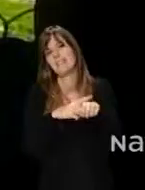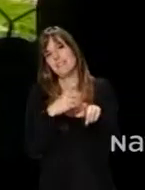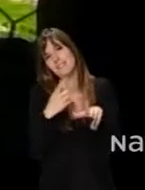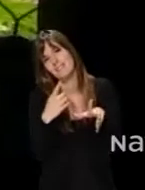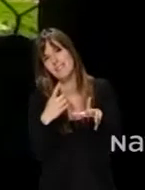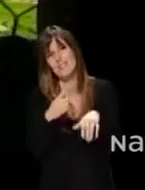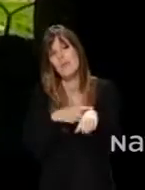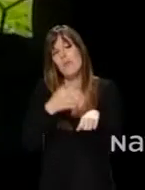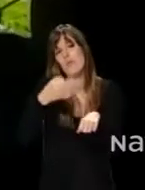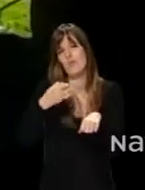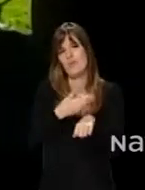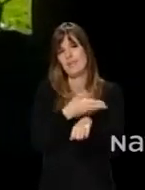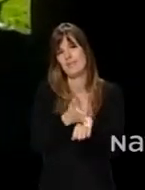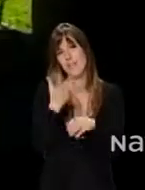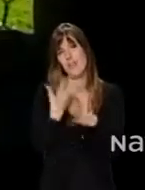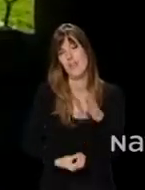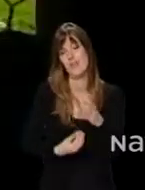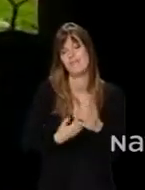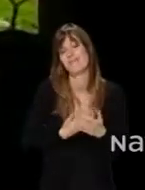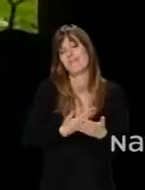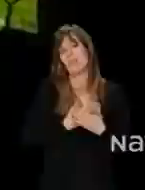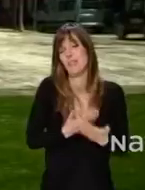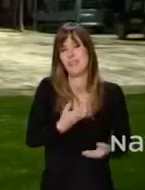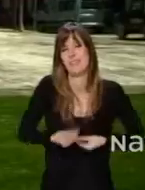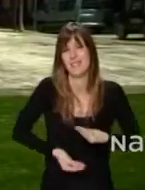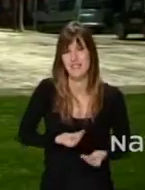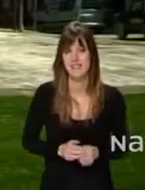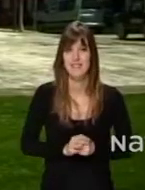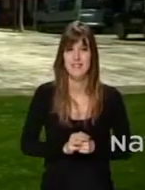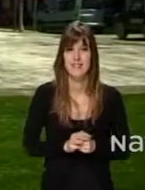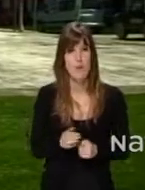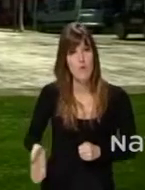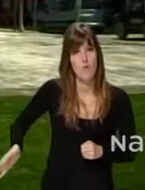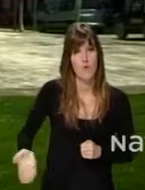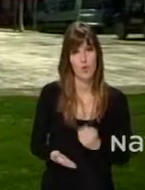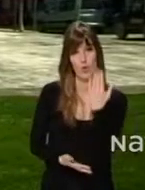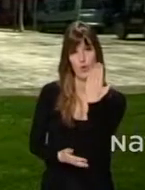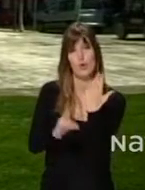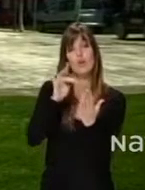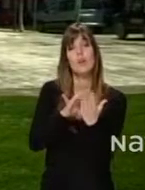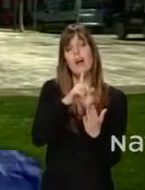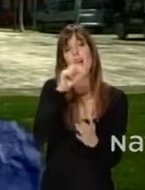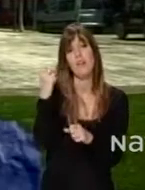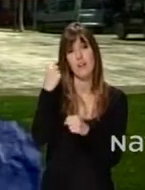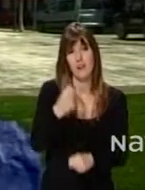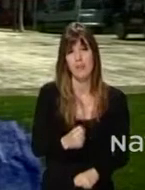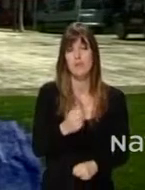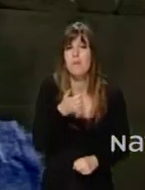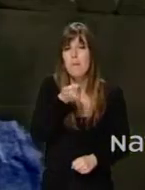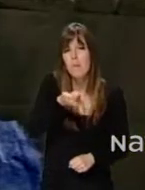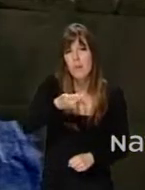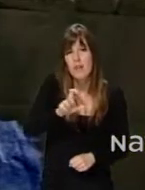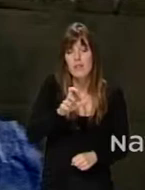más puntuales, pero no van puntuales. ¿Qué le vamos a hacer? Bien, pues el frontón ha cumplido 100 años. Es un frontón más tipo a los de la parte